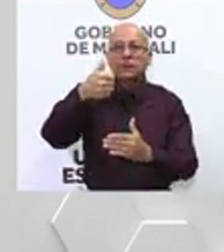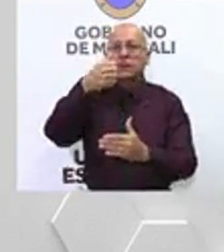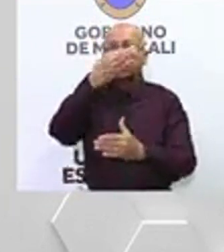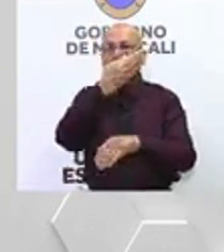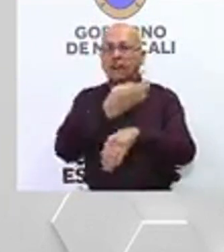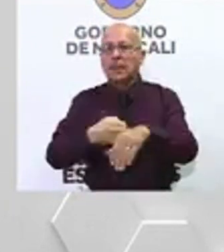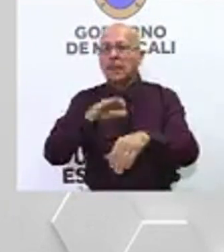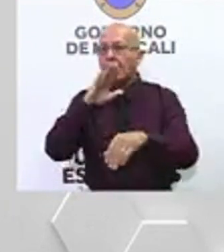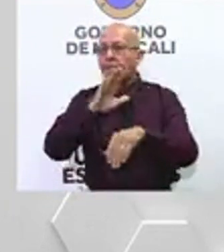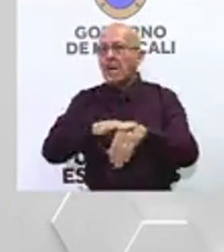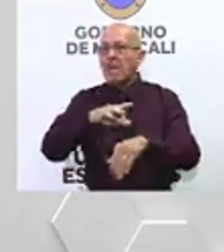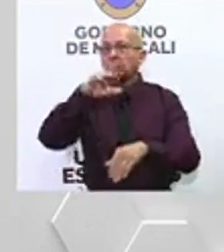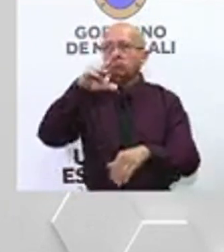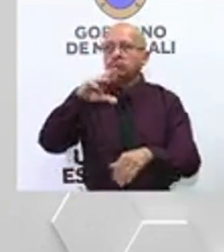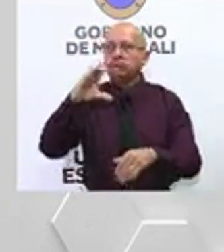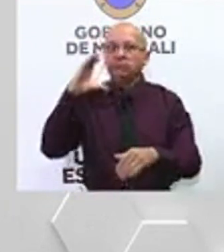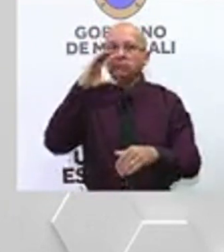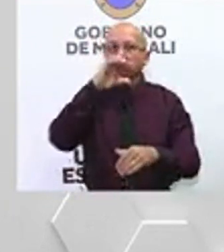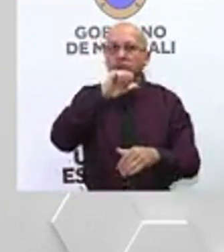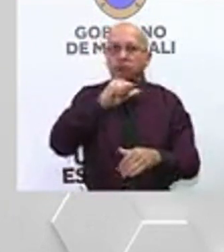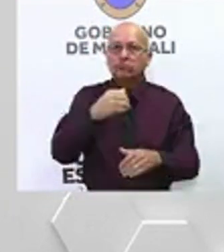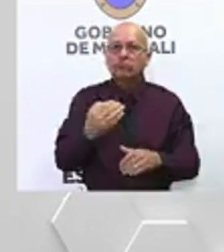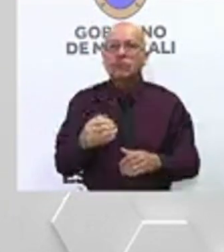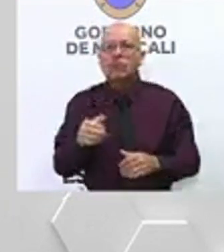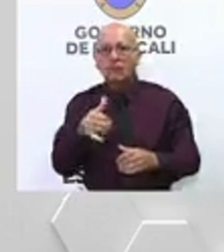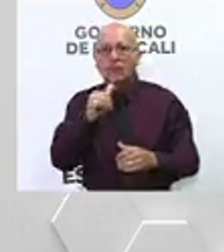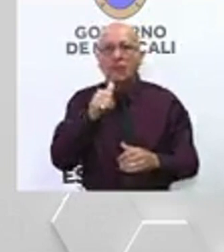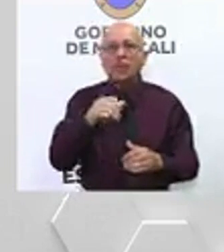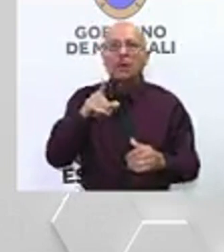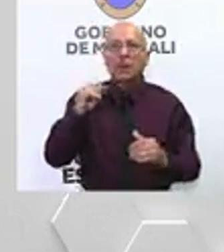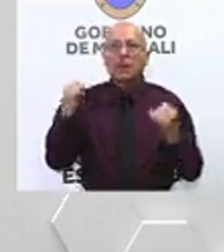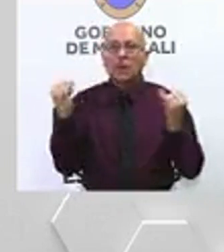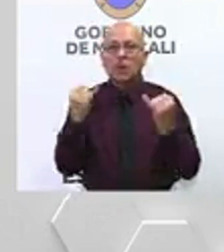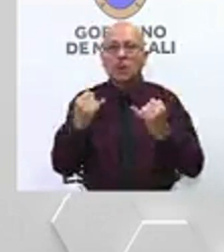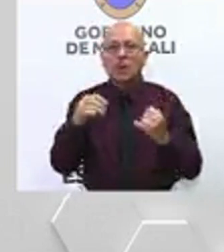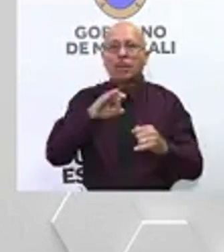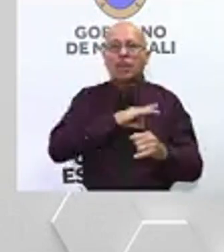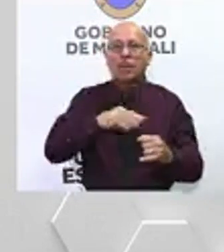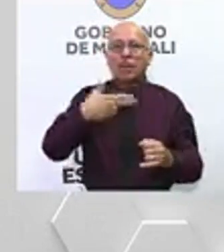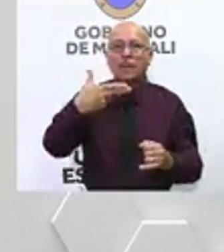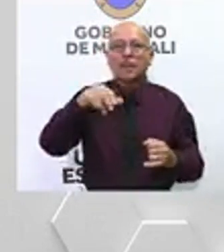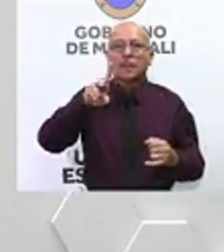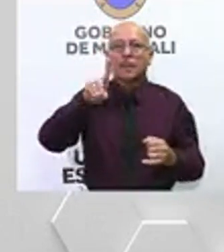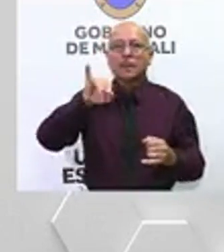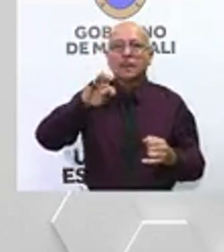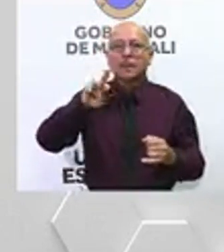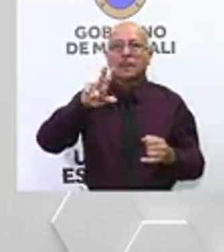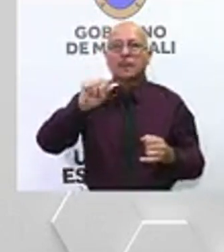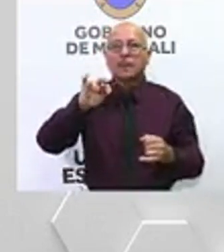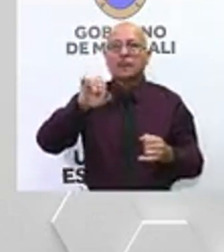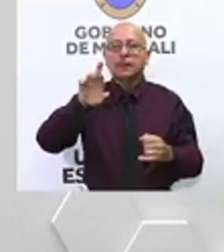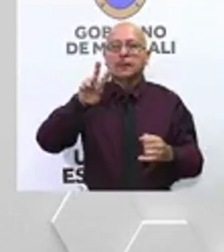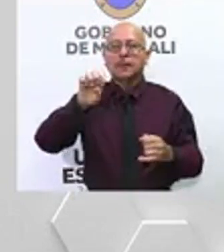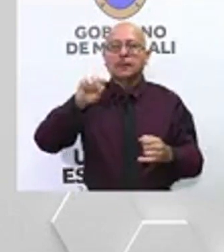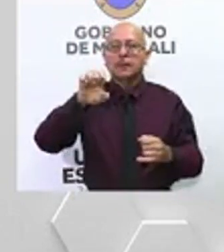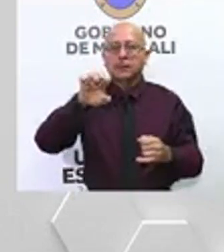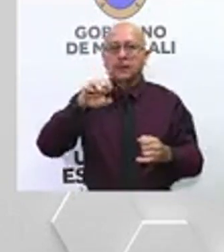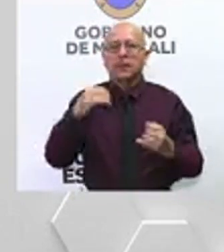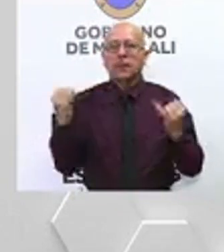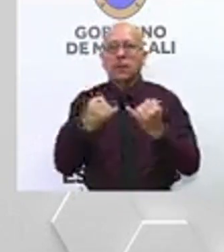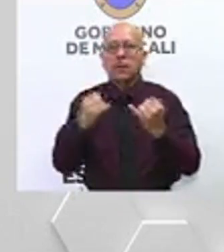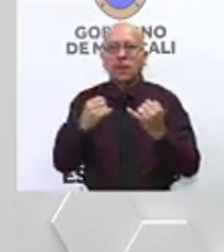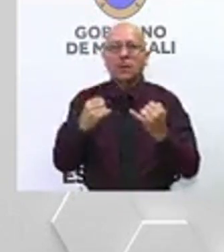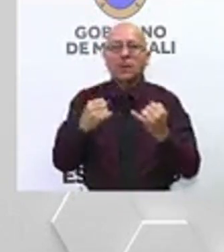tomen recesos para que se mantengan debidamente hidratados. Y también no olvidarnos de las mascotas y